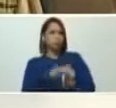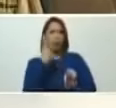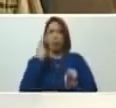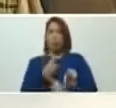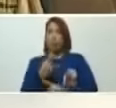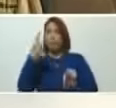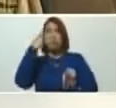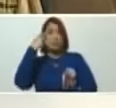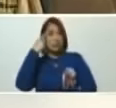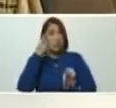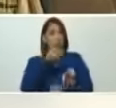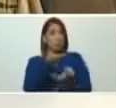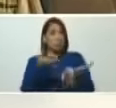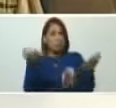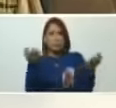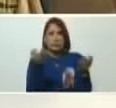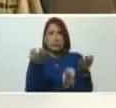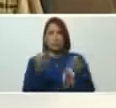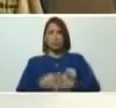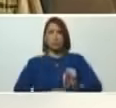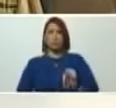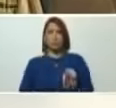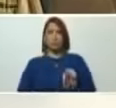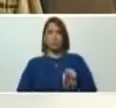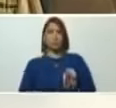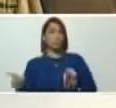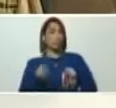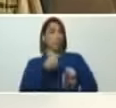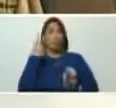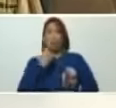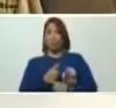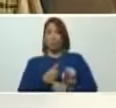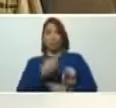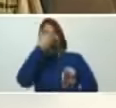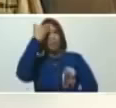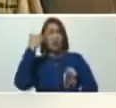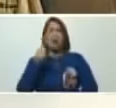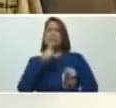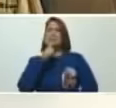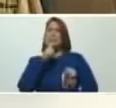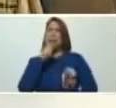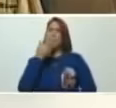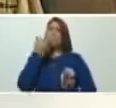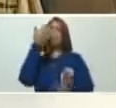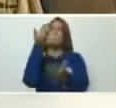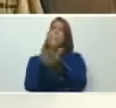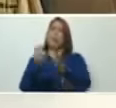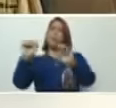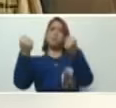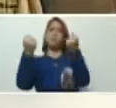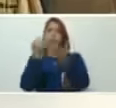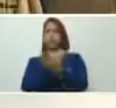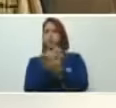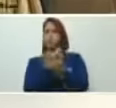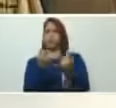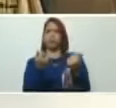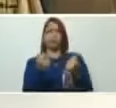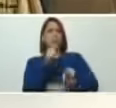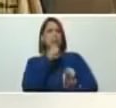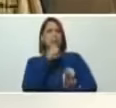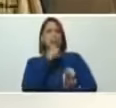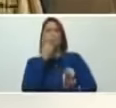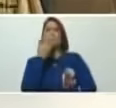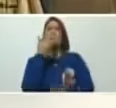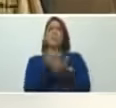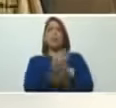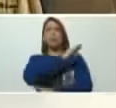saber eso, siempre. No debemos olvidar a quienes pidieron el bloqueo económico, a quienes pidieron las